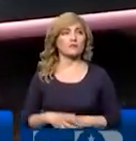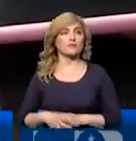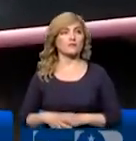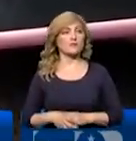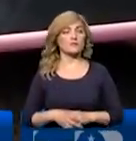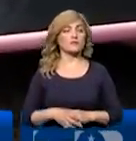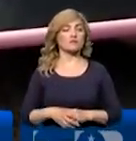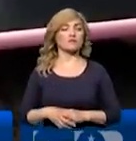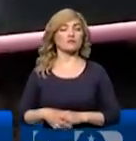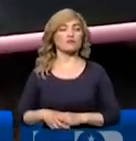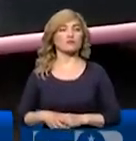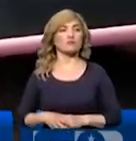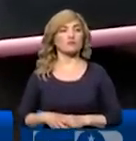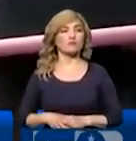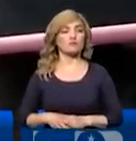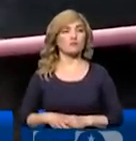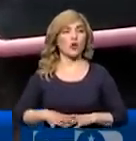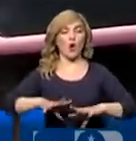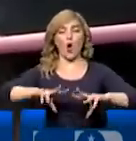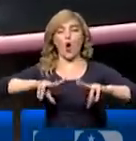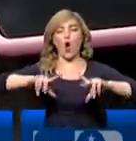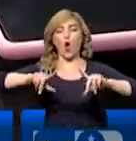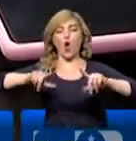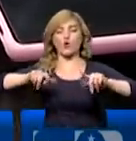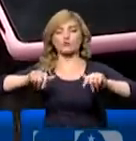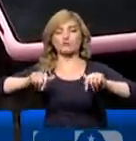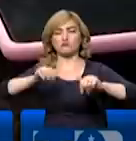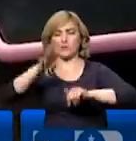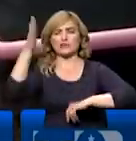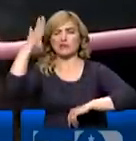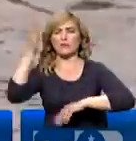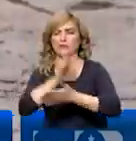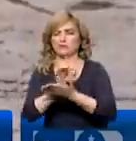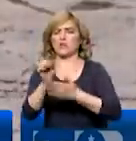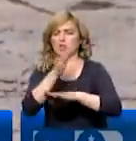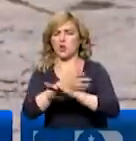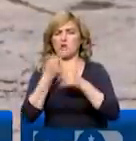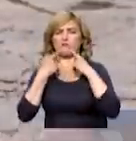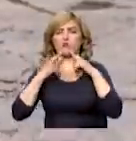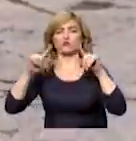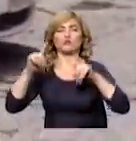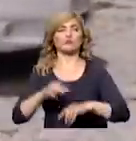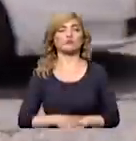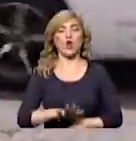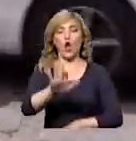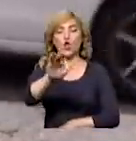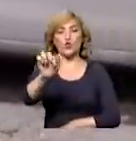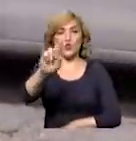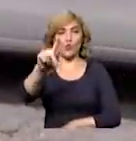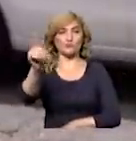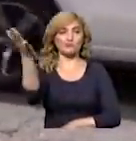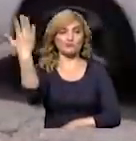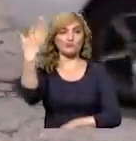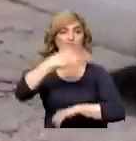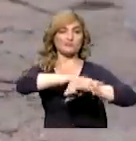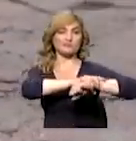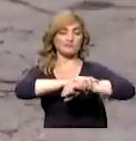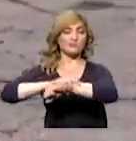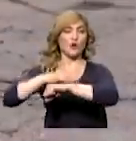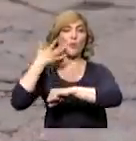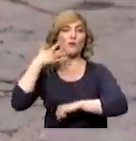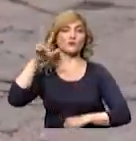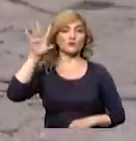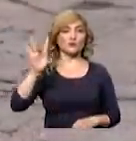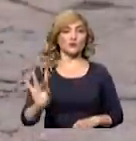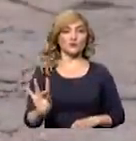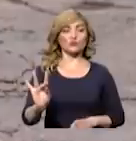de esta trama de corrupción que ustedes ya lo conocieron la semana anterior. Recordemos que Tuárez fue detenido el pasado 28 de noviembre